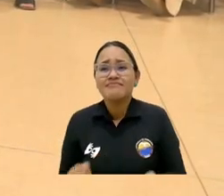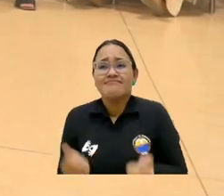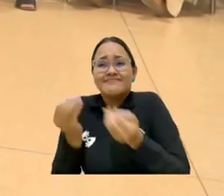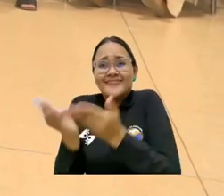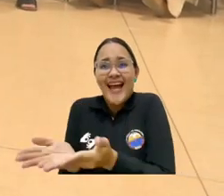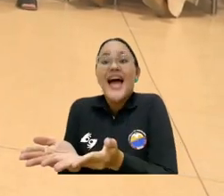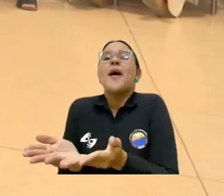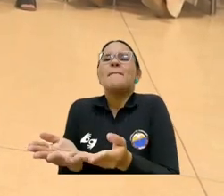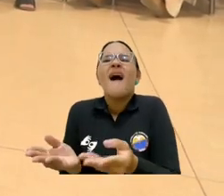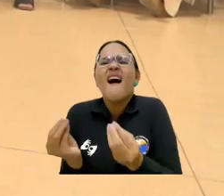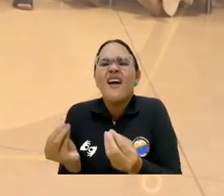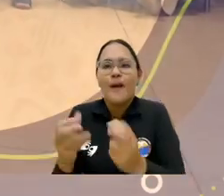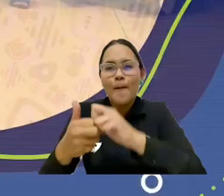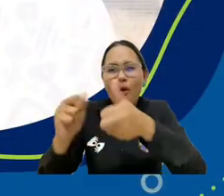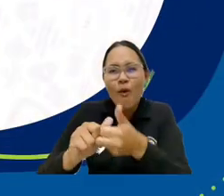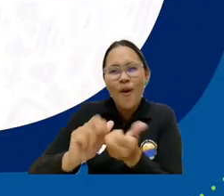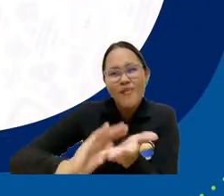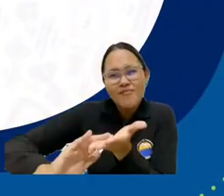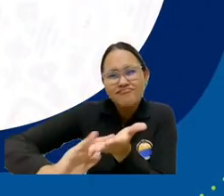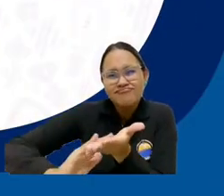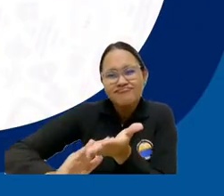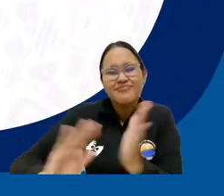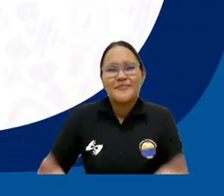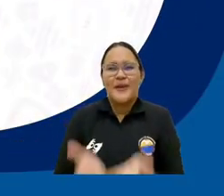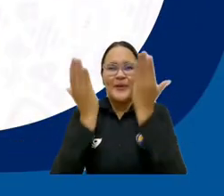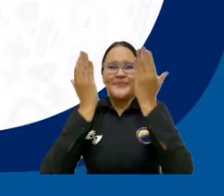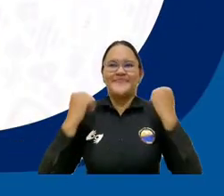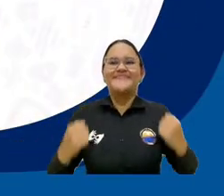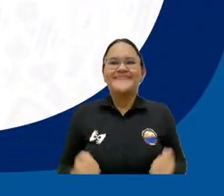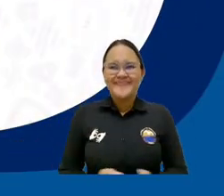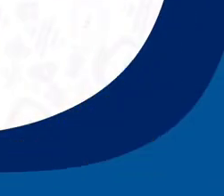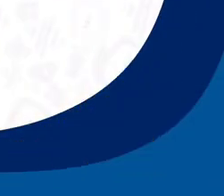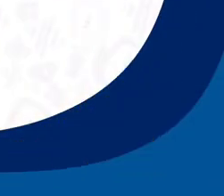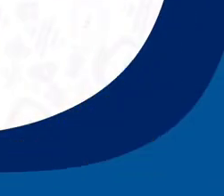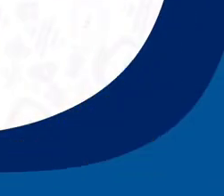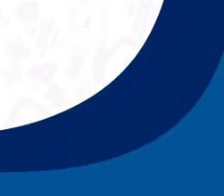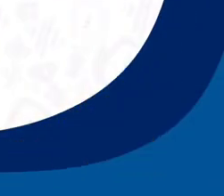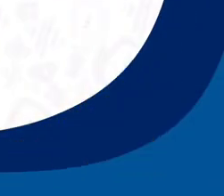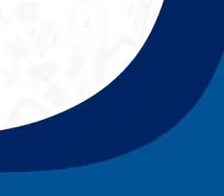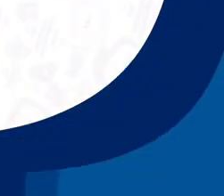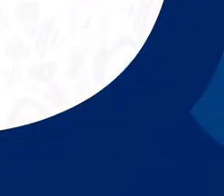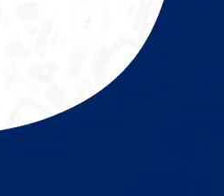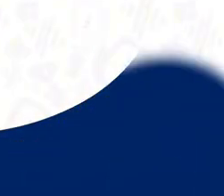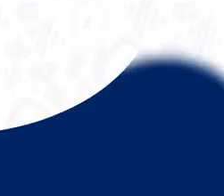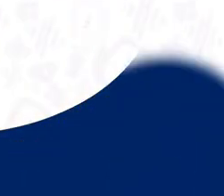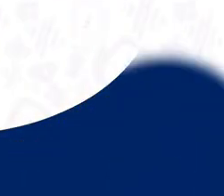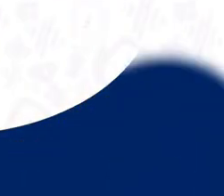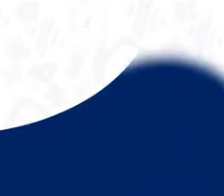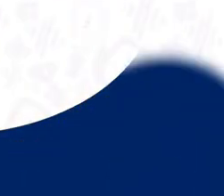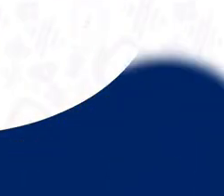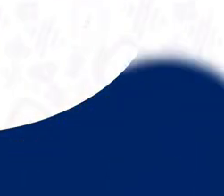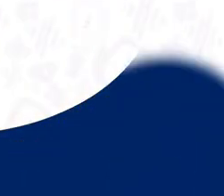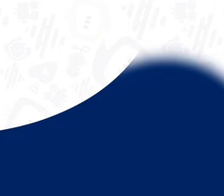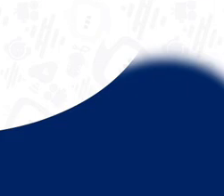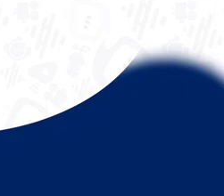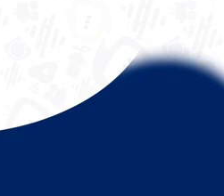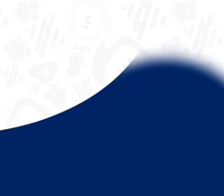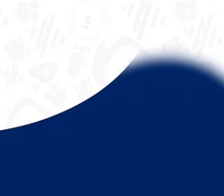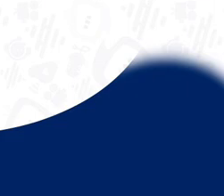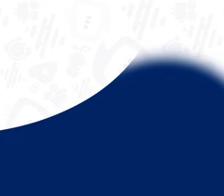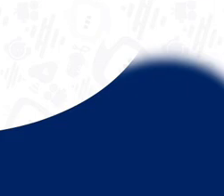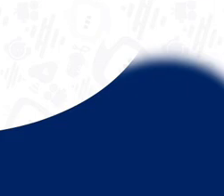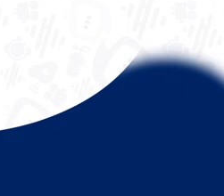territorio, pero para mejorar las dificultades que hay allá. Universidad del Magdalena, aún más incluyente e innovadora.